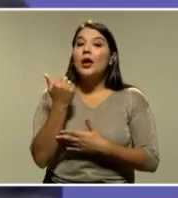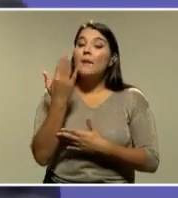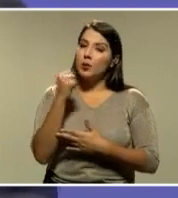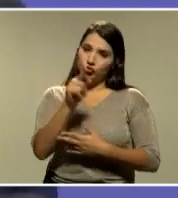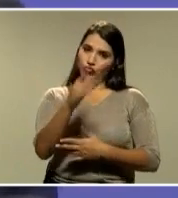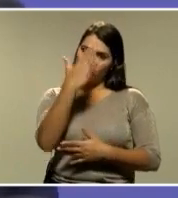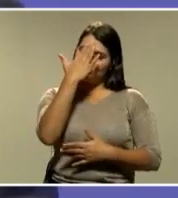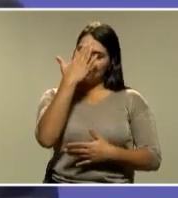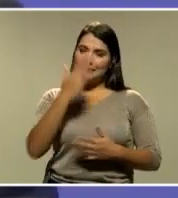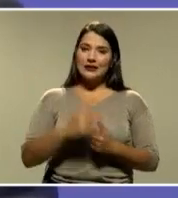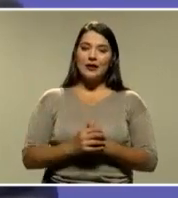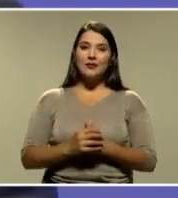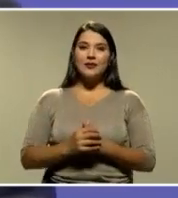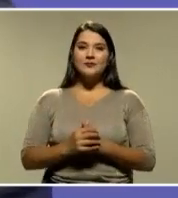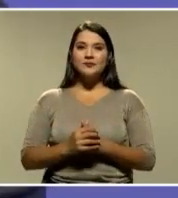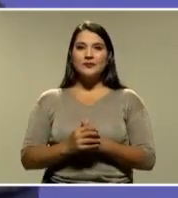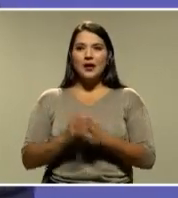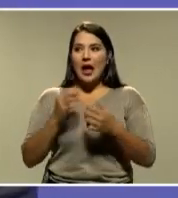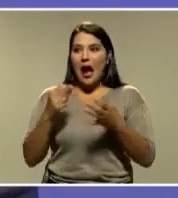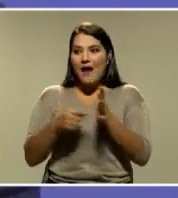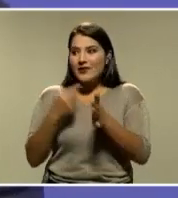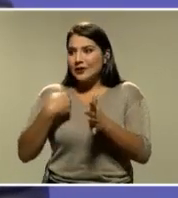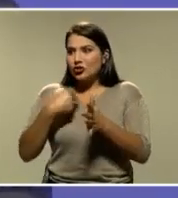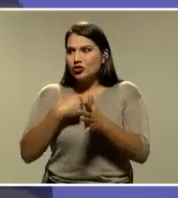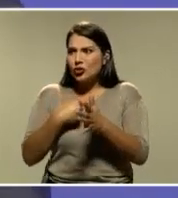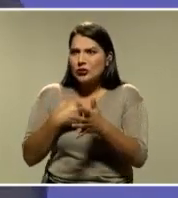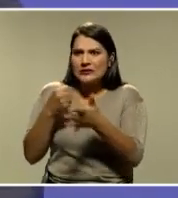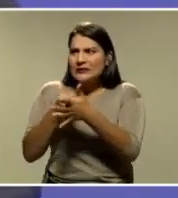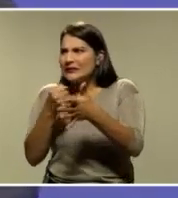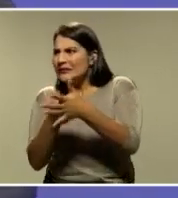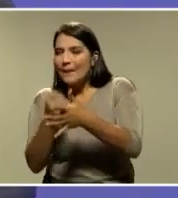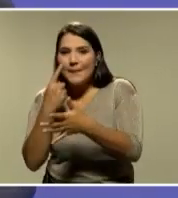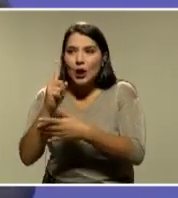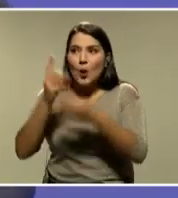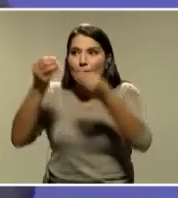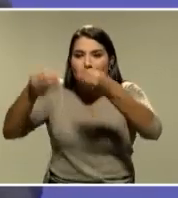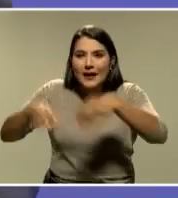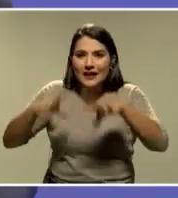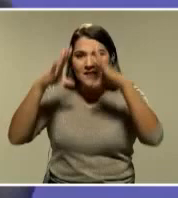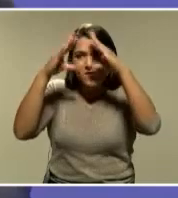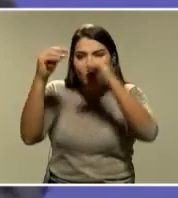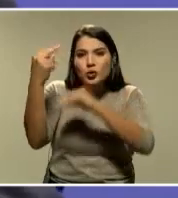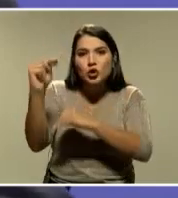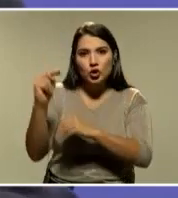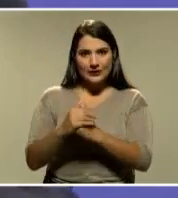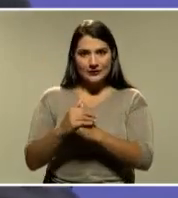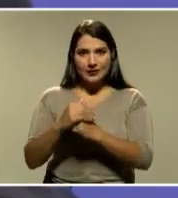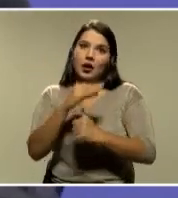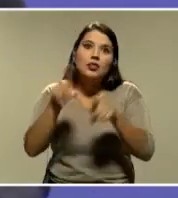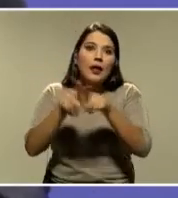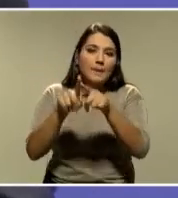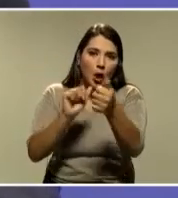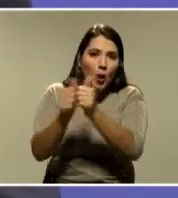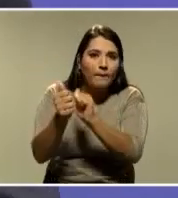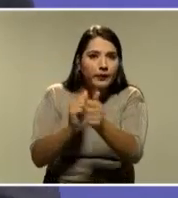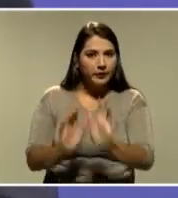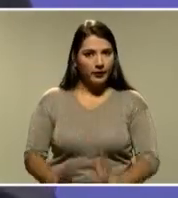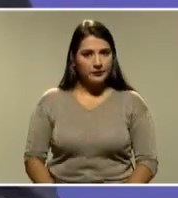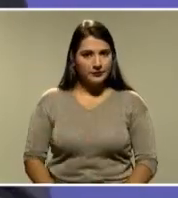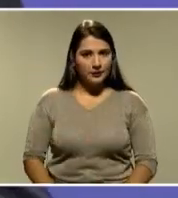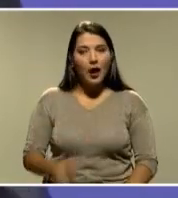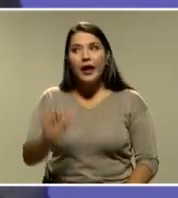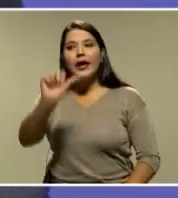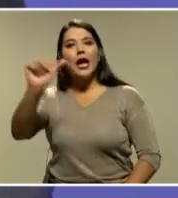usted lo sabe, es la lucha por no perder la noticia porque no se vaya, y también la competencia, de que la competencia no diga